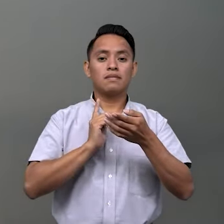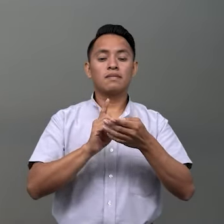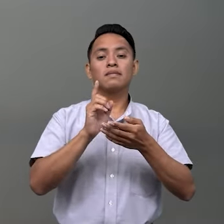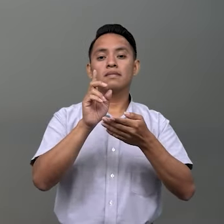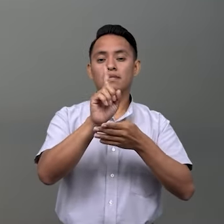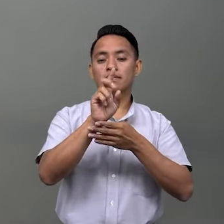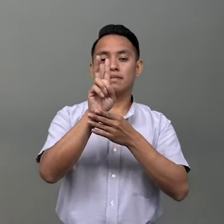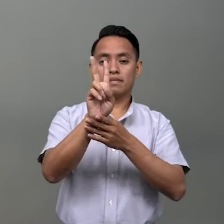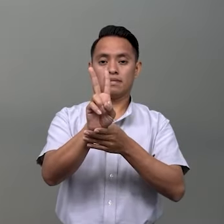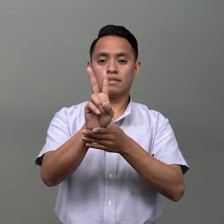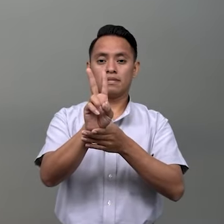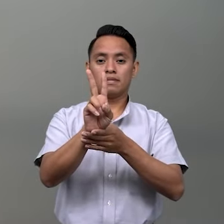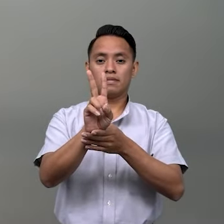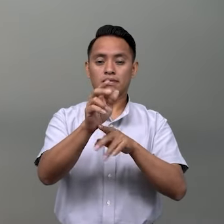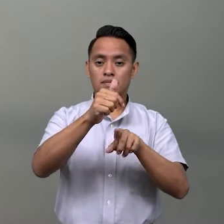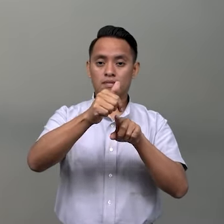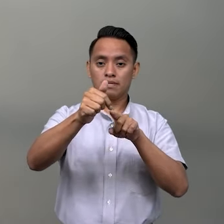son